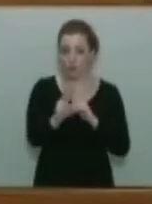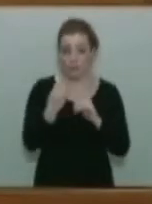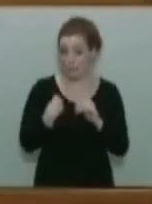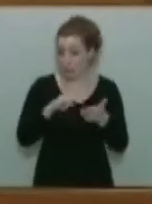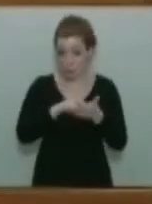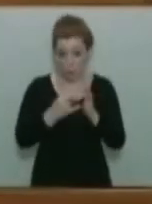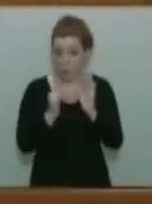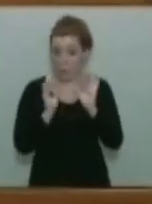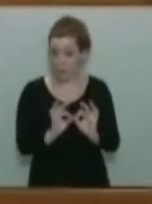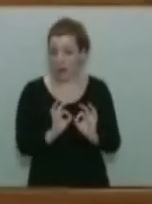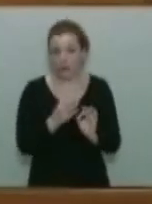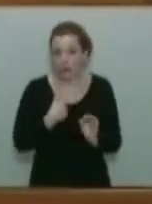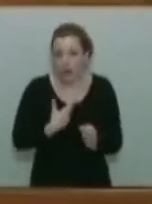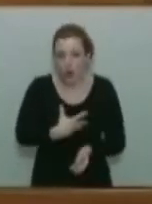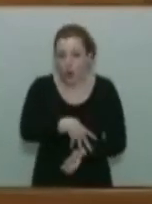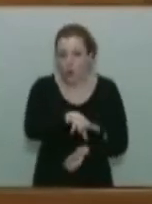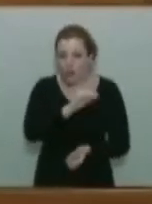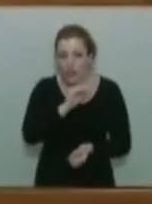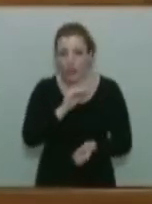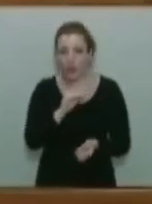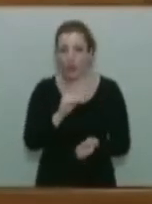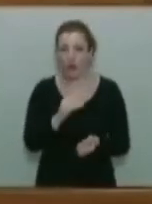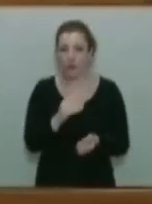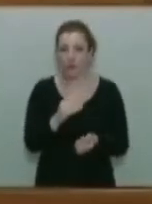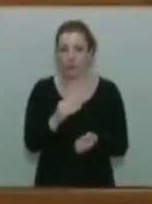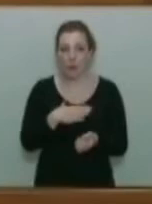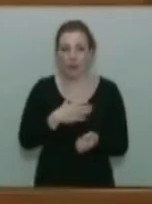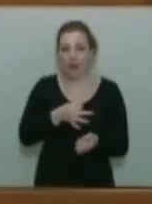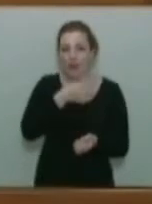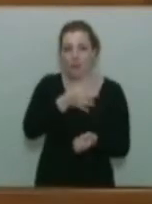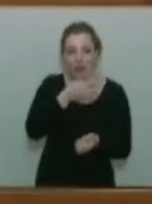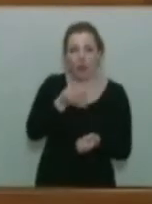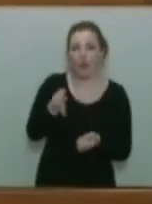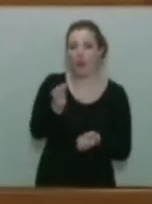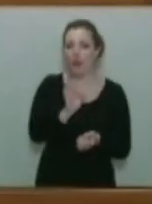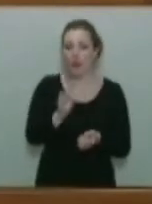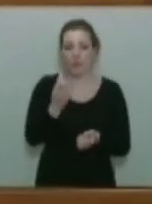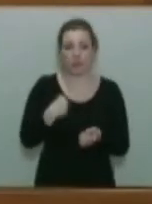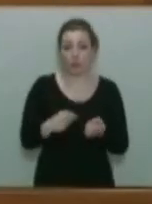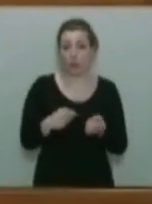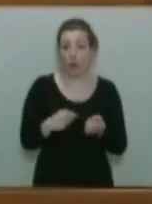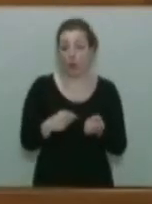O sea, que no entiendo que se pueda hacer la apelación o la alegación de la concurrencia competitiva.